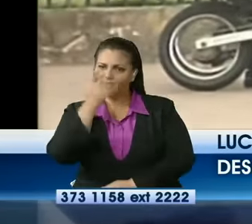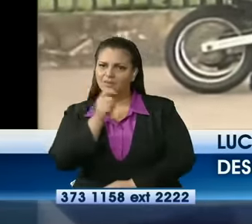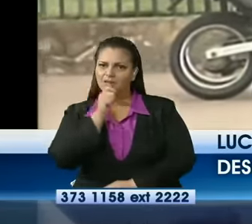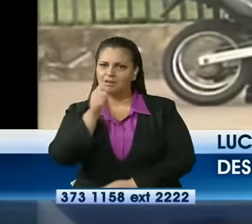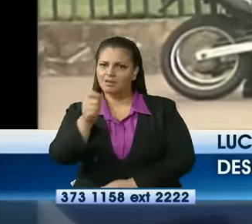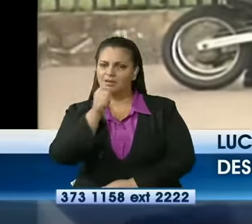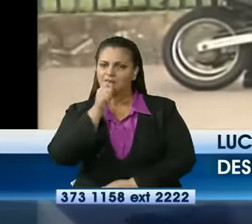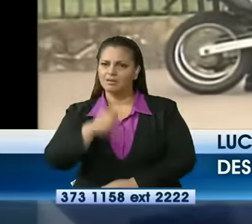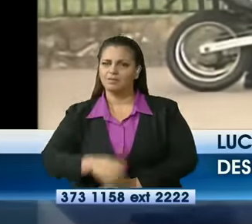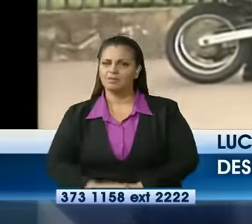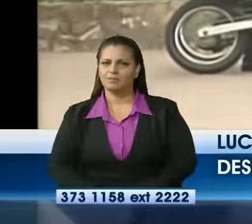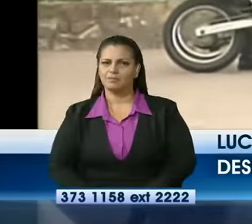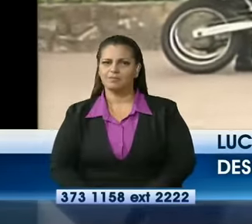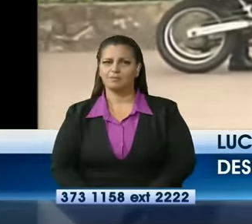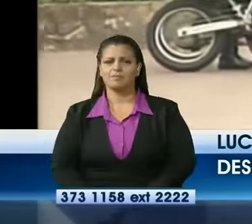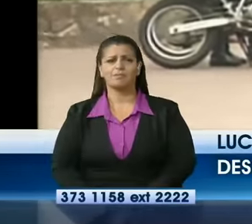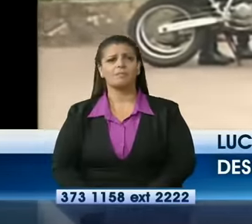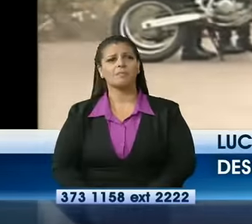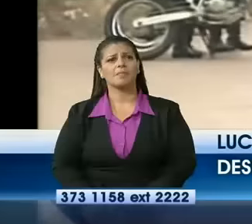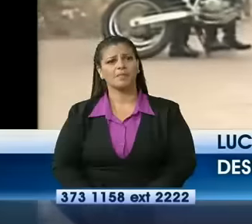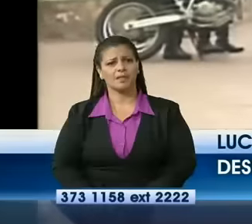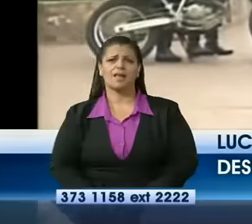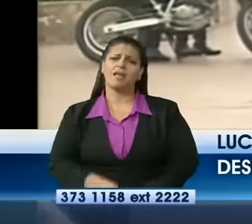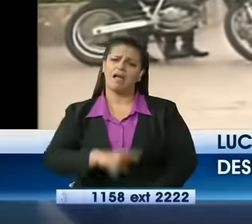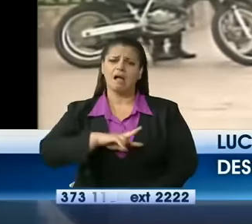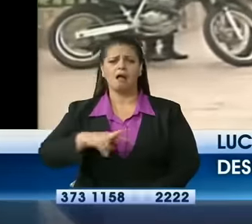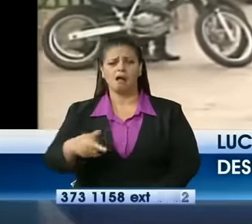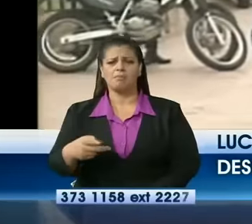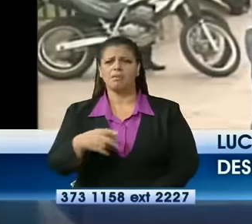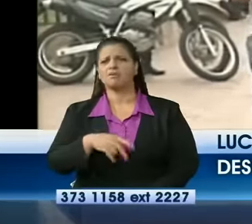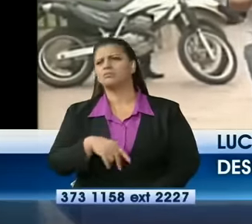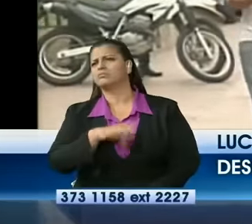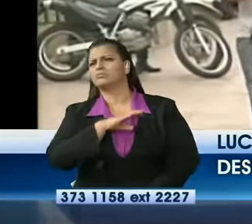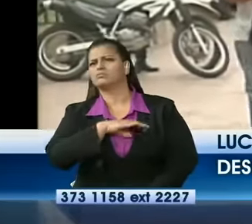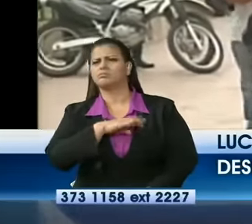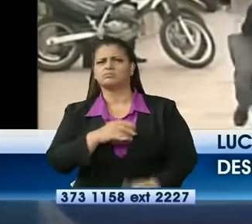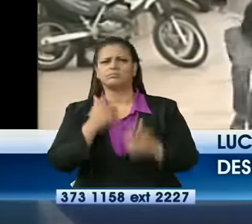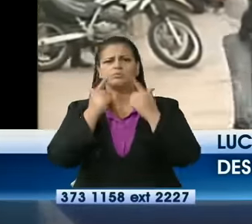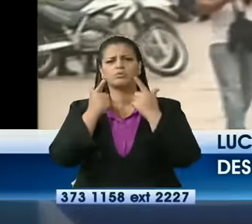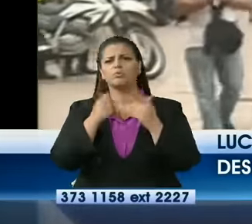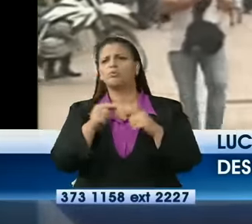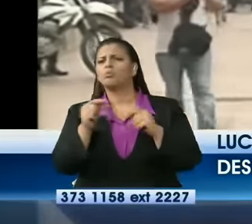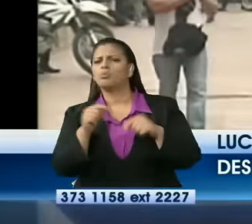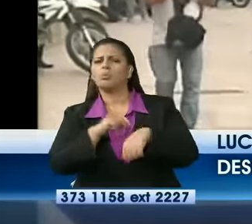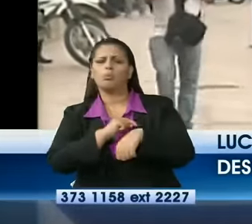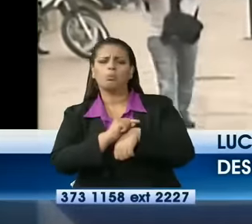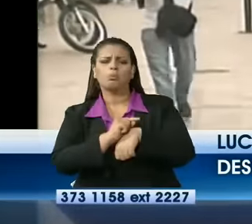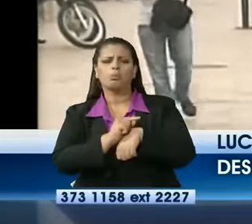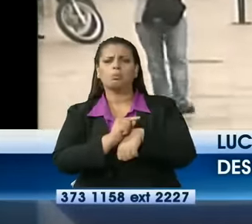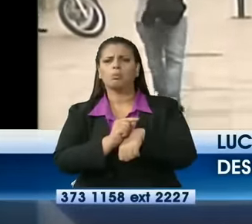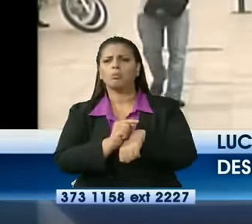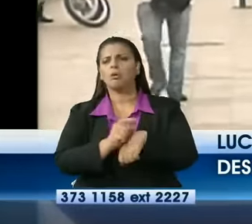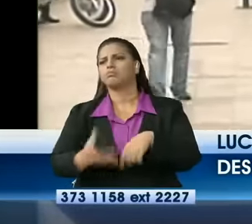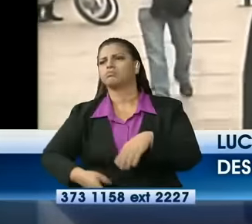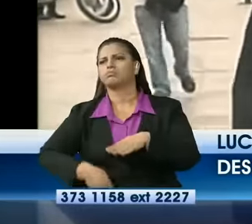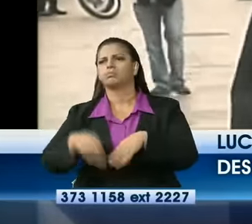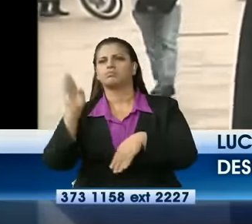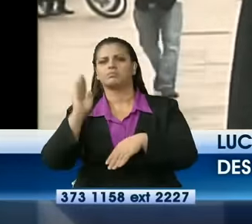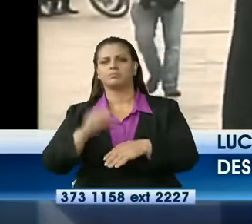policía? La policía está aquí, a veces vienen y ahí se van. Pero ellos sí hacen rondas.